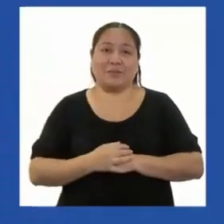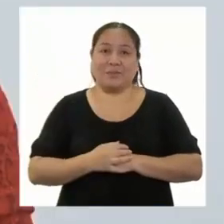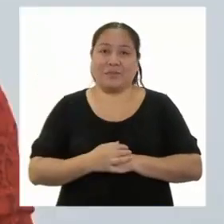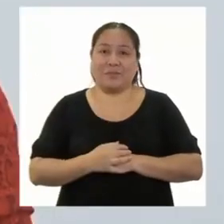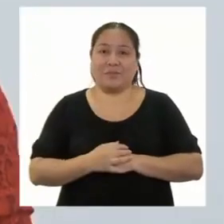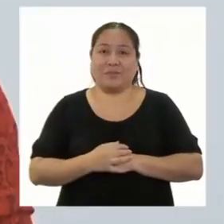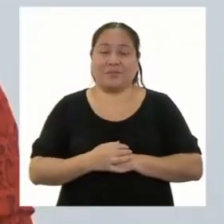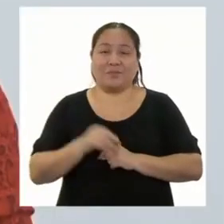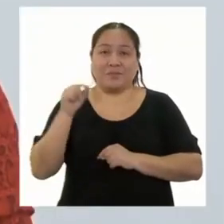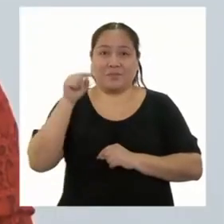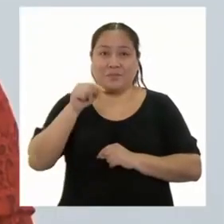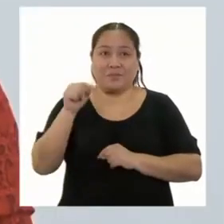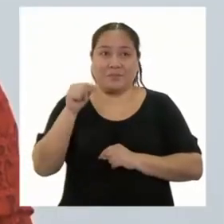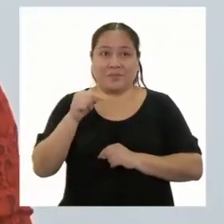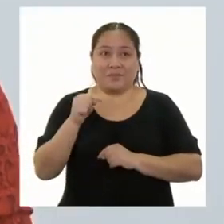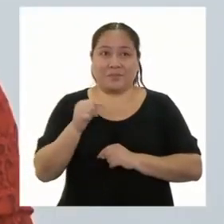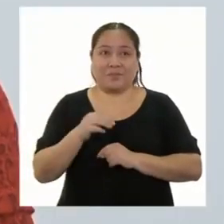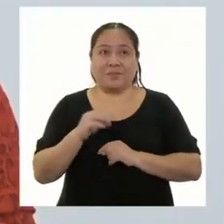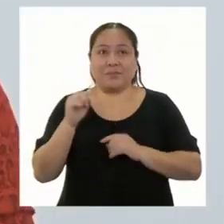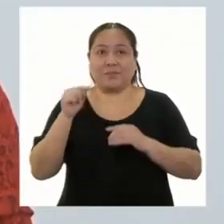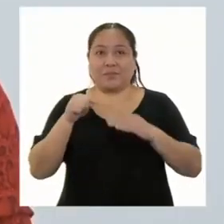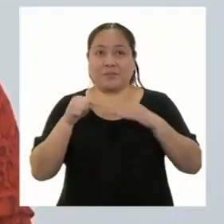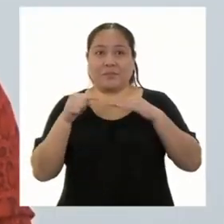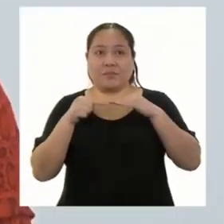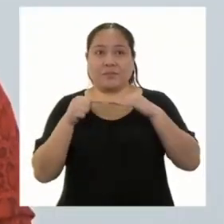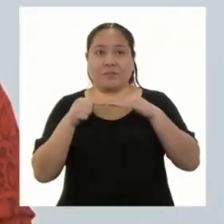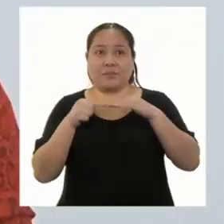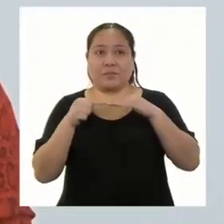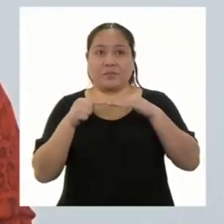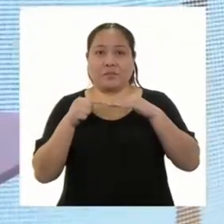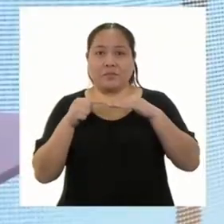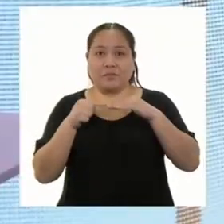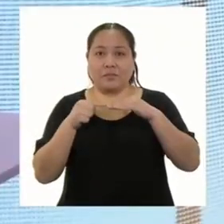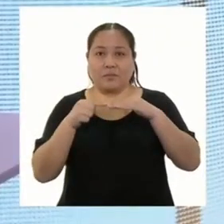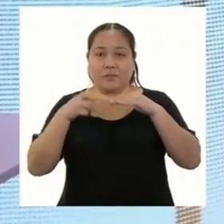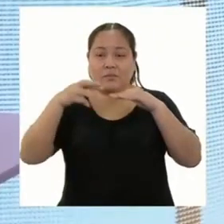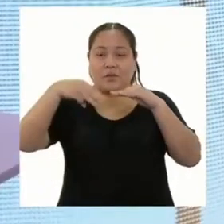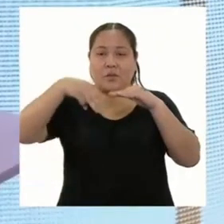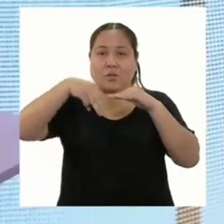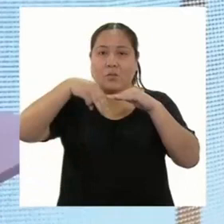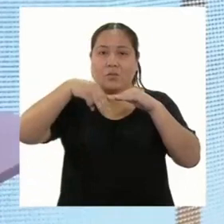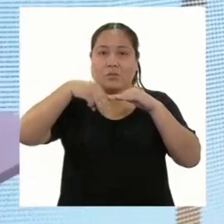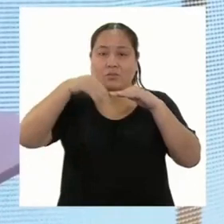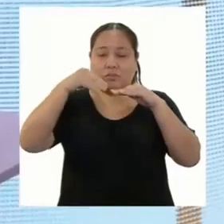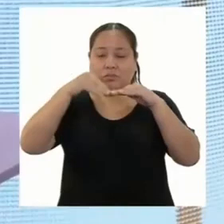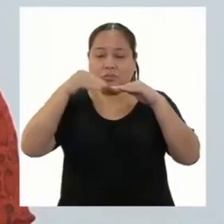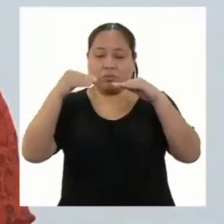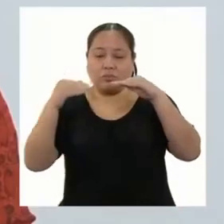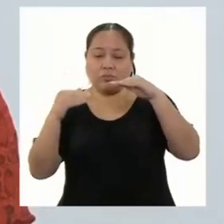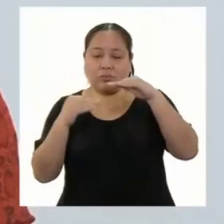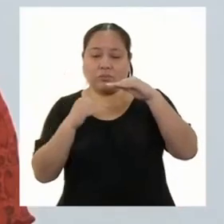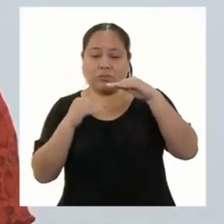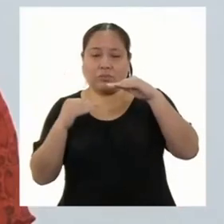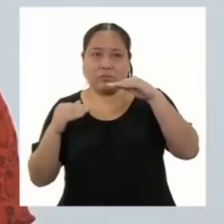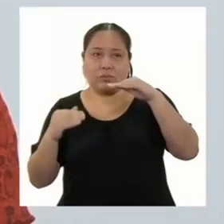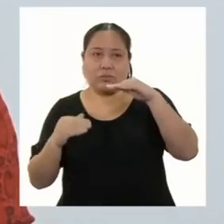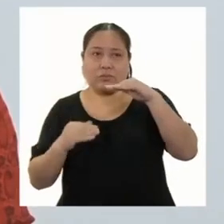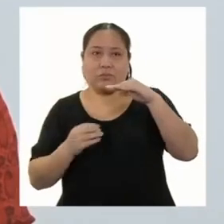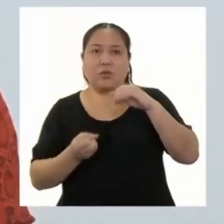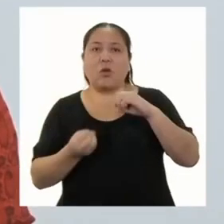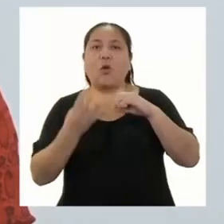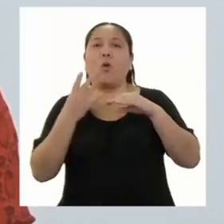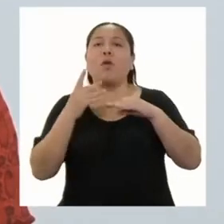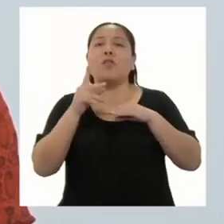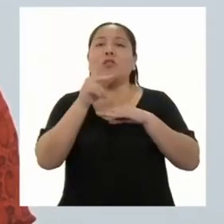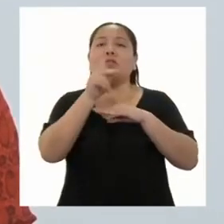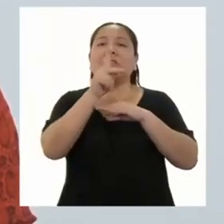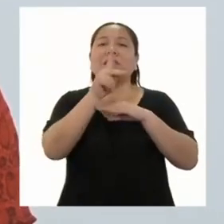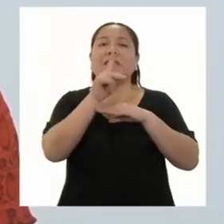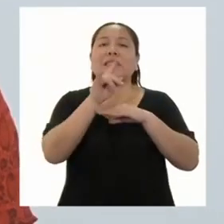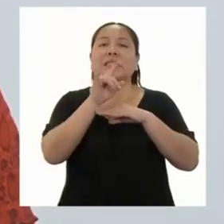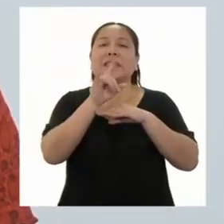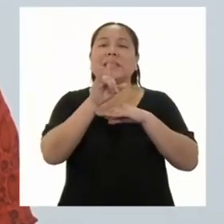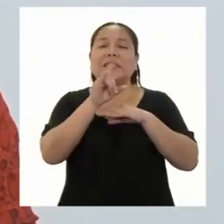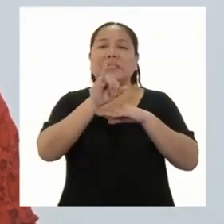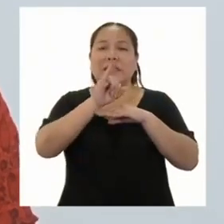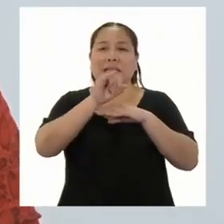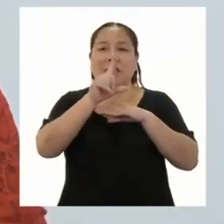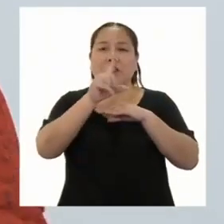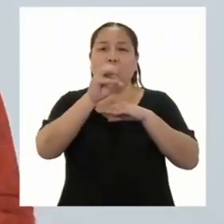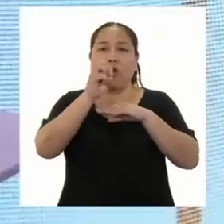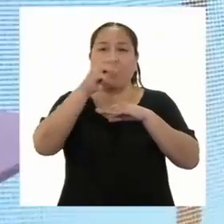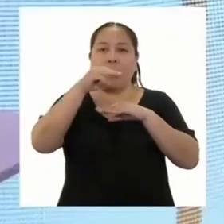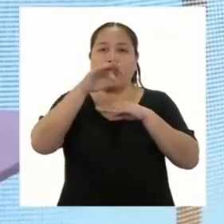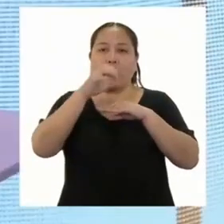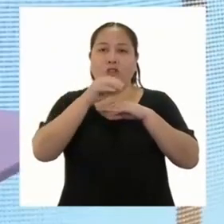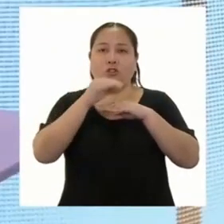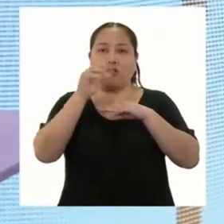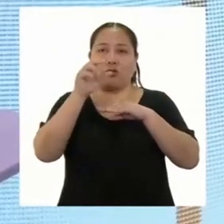procedimiento es para convertir de un múltiplo a un submúltiplo. ¿Cuántos kilómetros son 3000